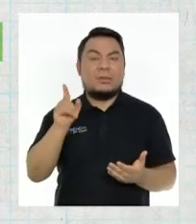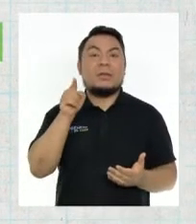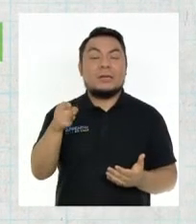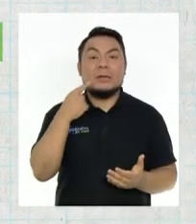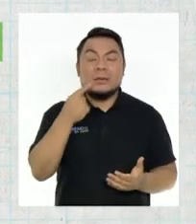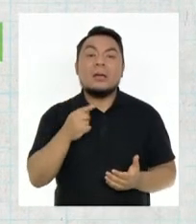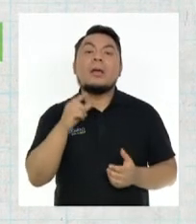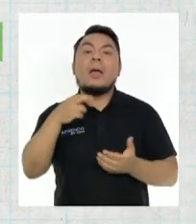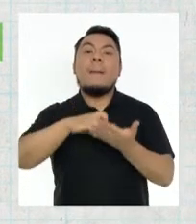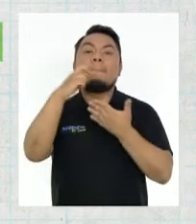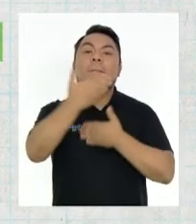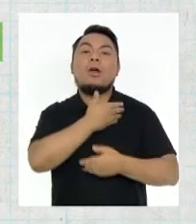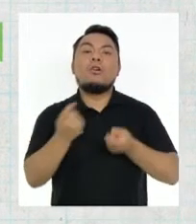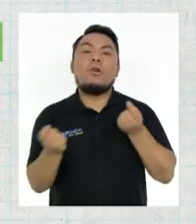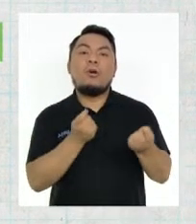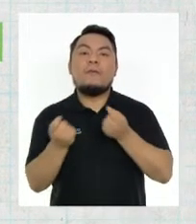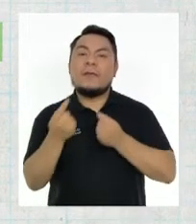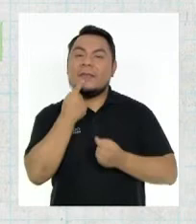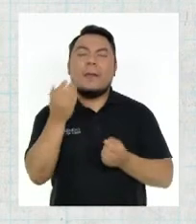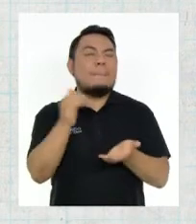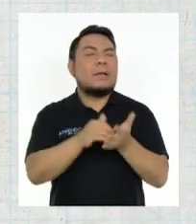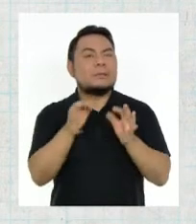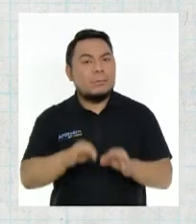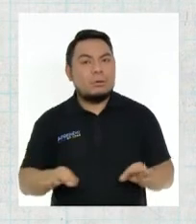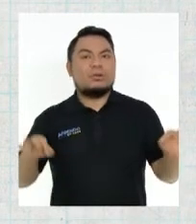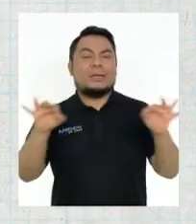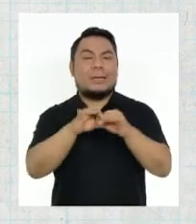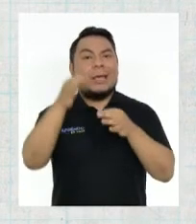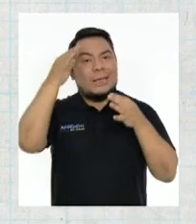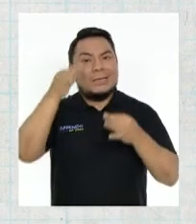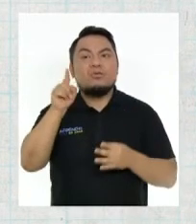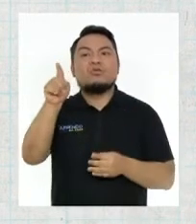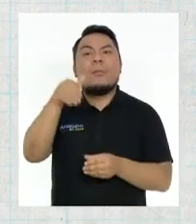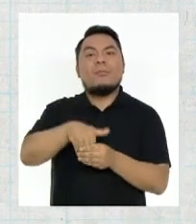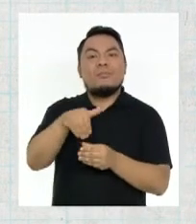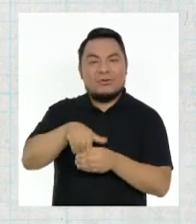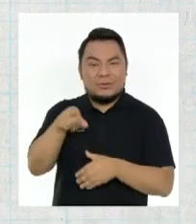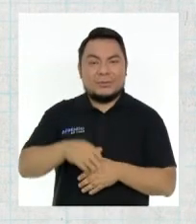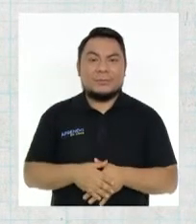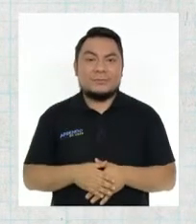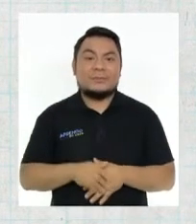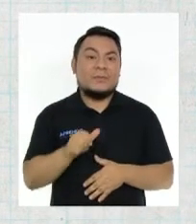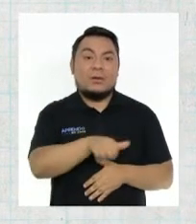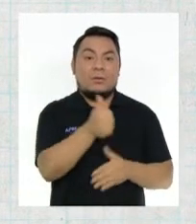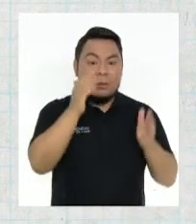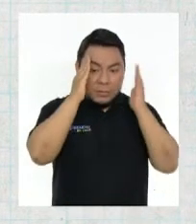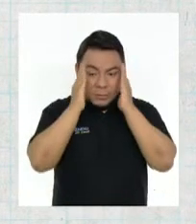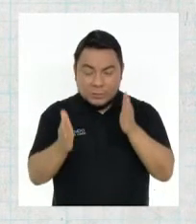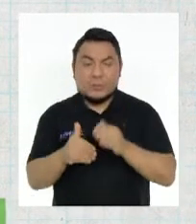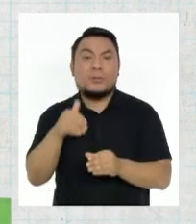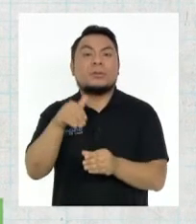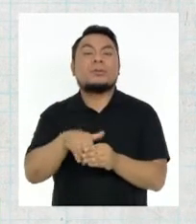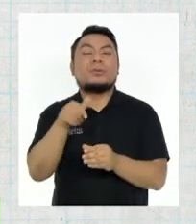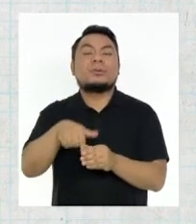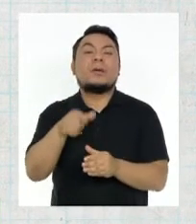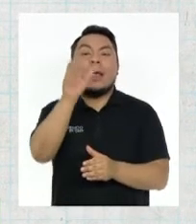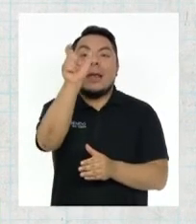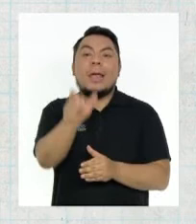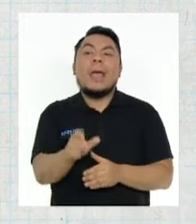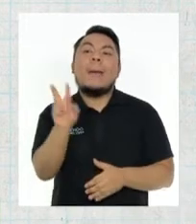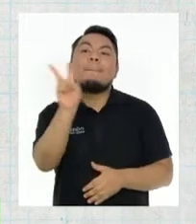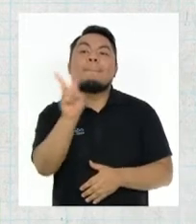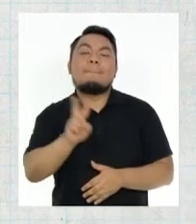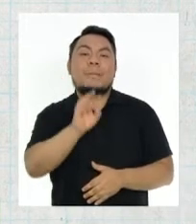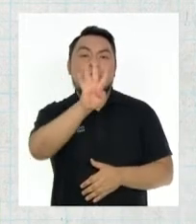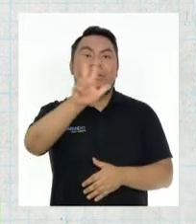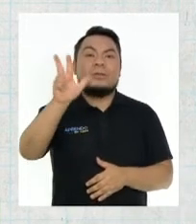propuesta o plan de gobierno es el que tiene mayor importancia para decidir su voto. Si nos centramos en las barras de color verde, para el